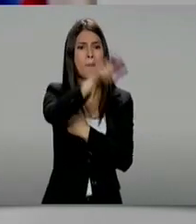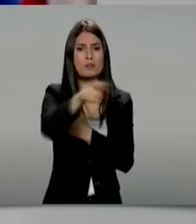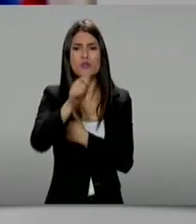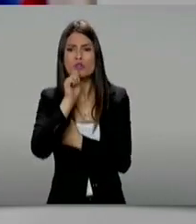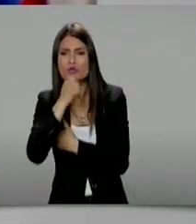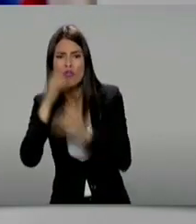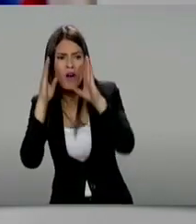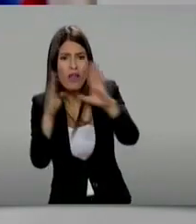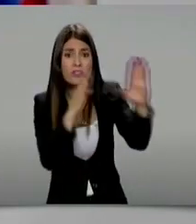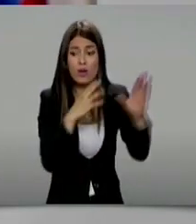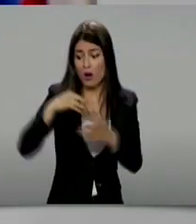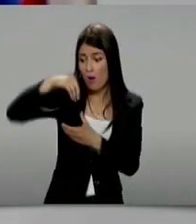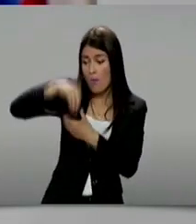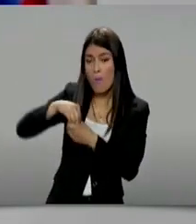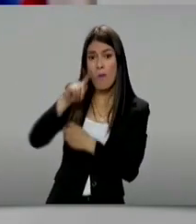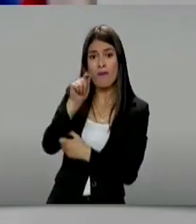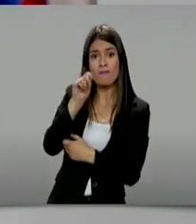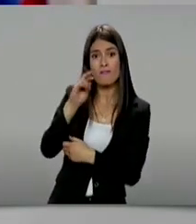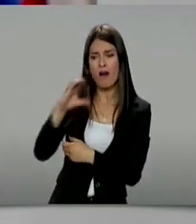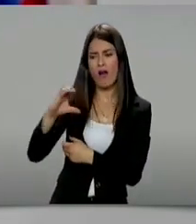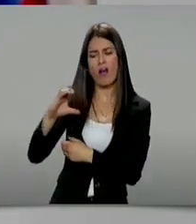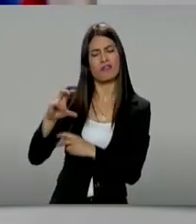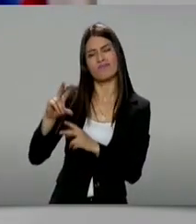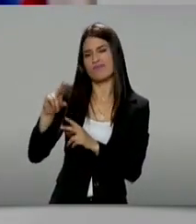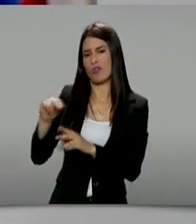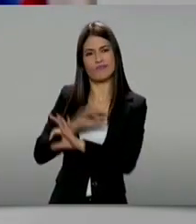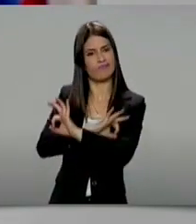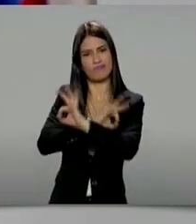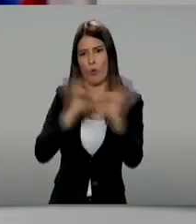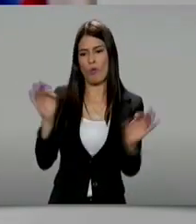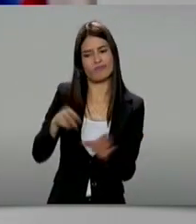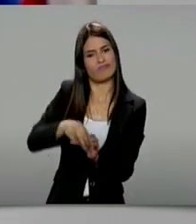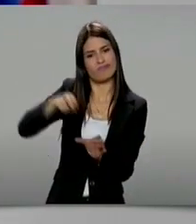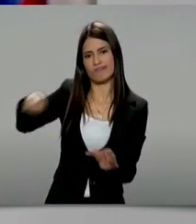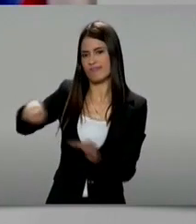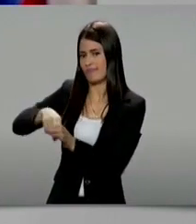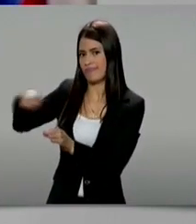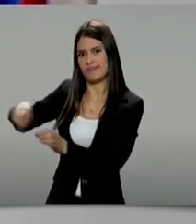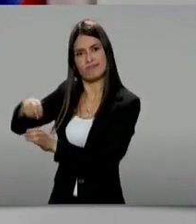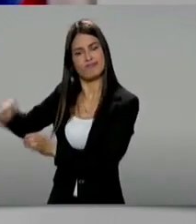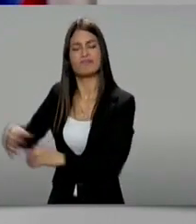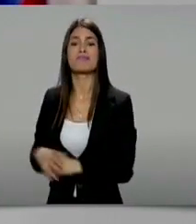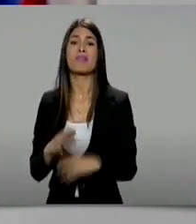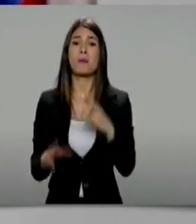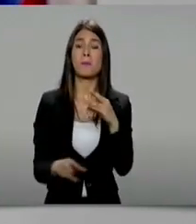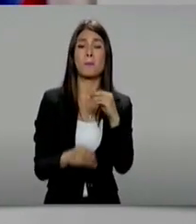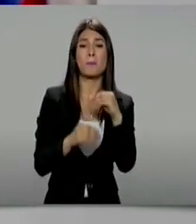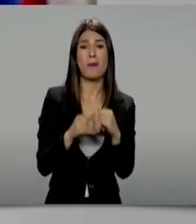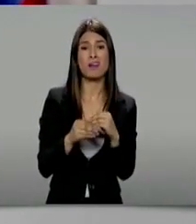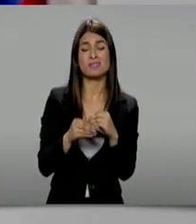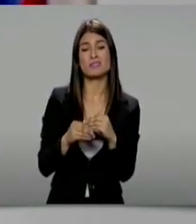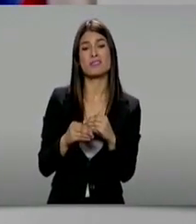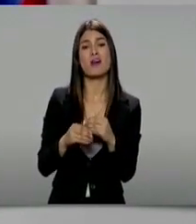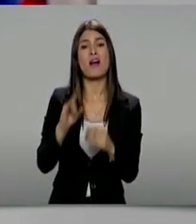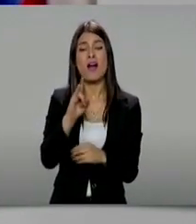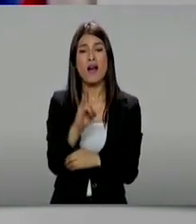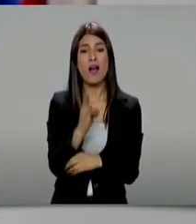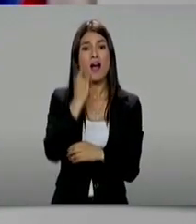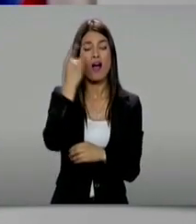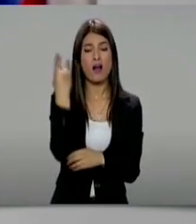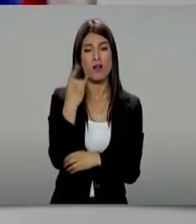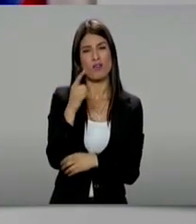comisión para revisar hojas de vida o ejercer facultades de inspección y vigilancia sobre las empresas de